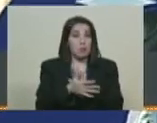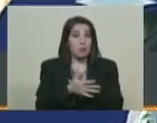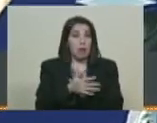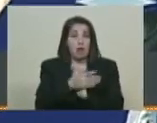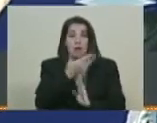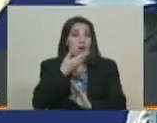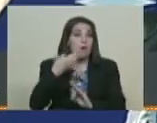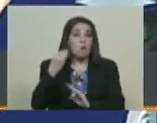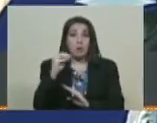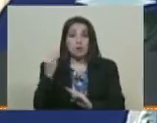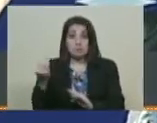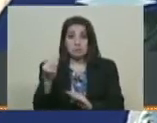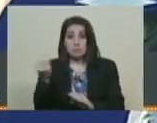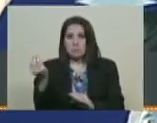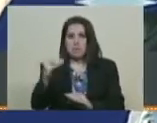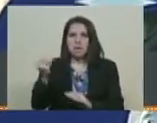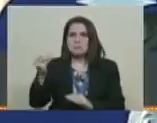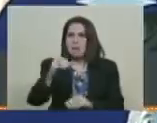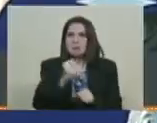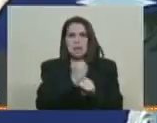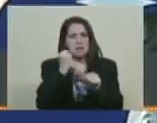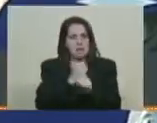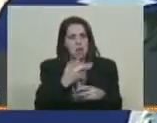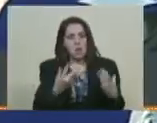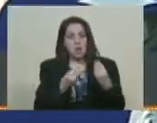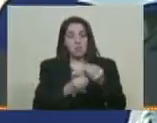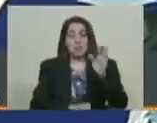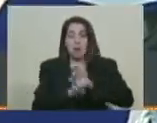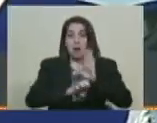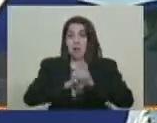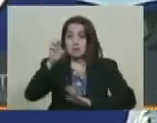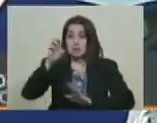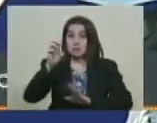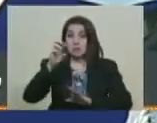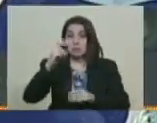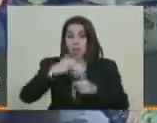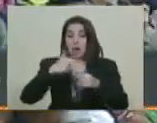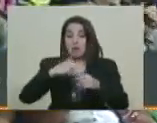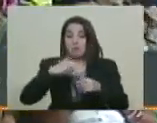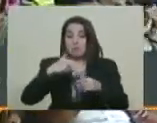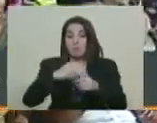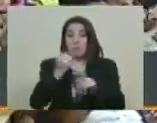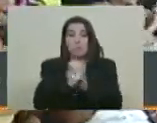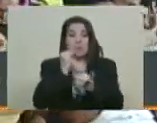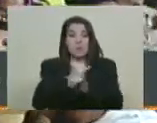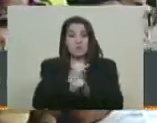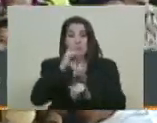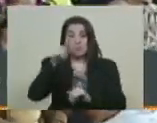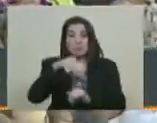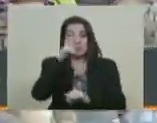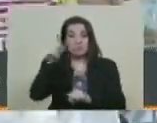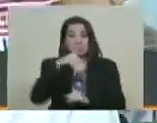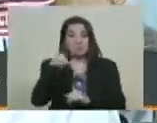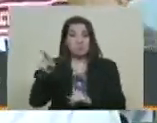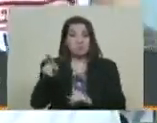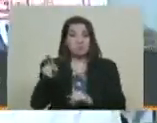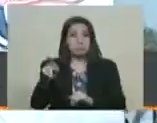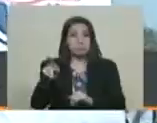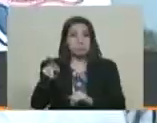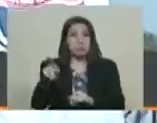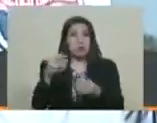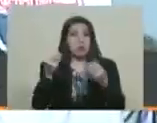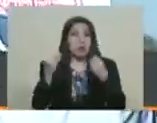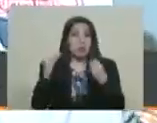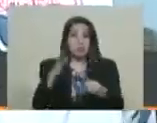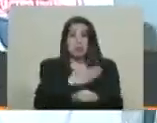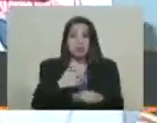juventud, que nos sumemos a trabajar por el éxito del Petro, el éxito de la nueva economía que queremos construir.